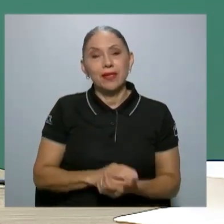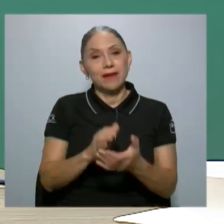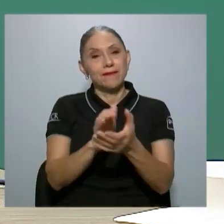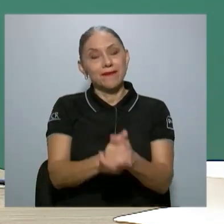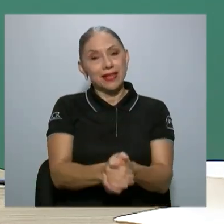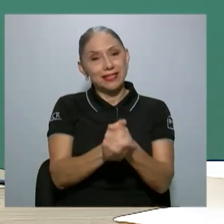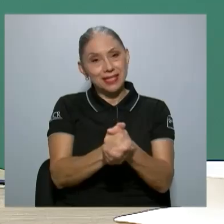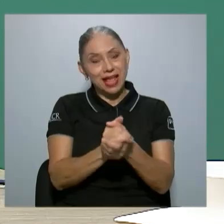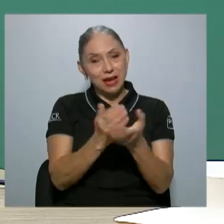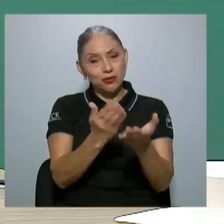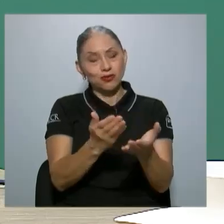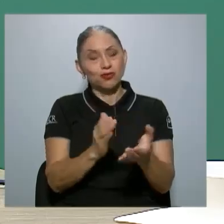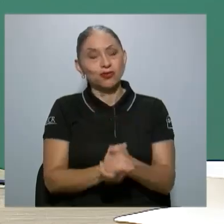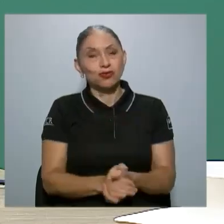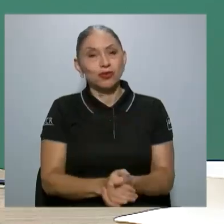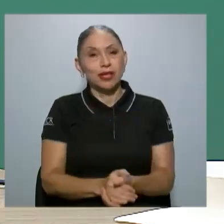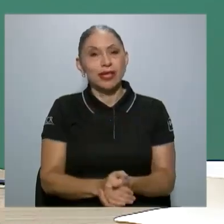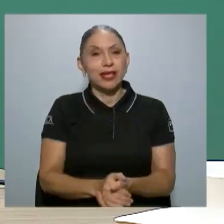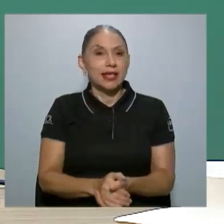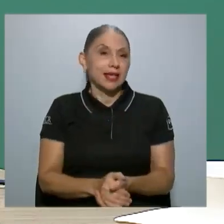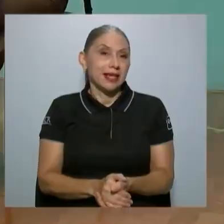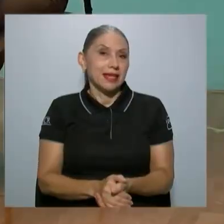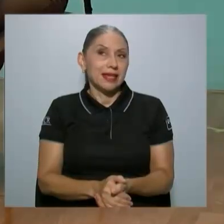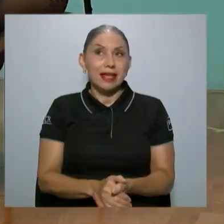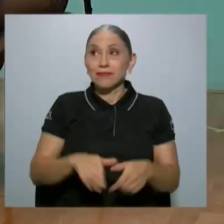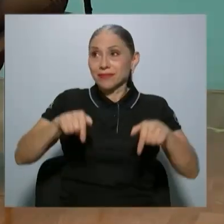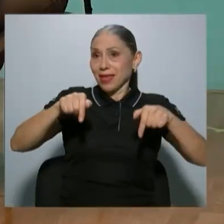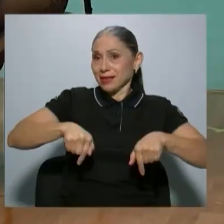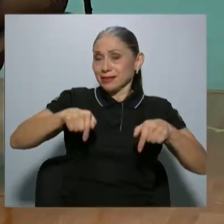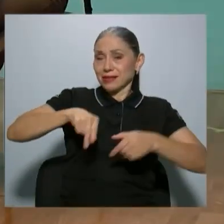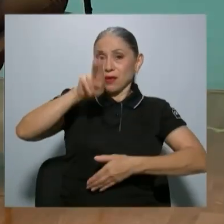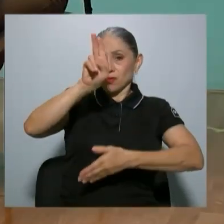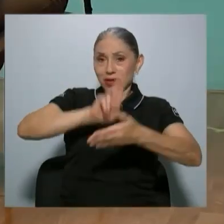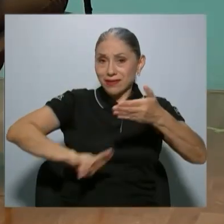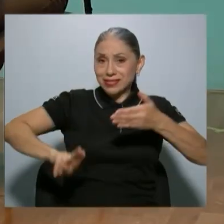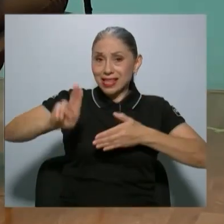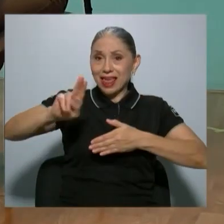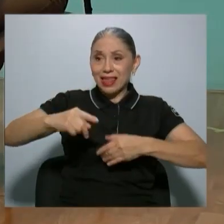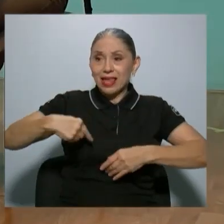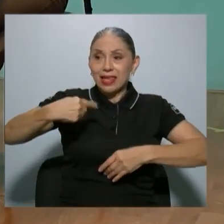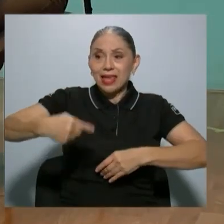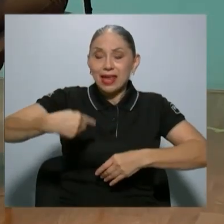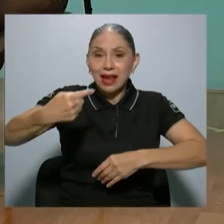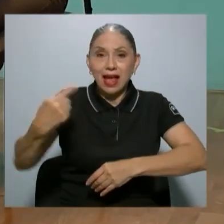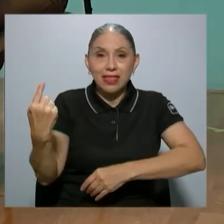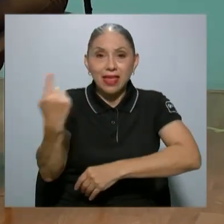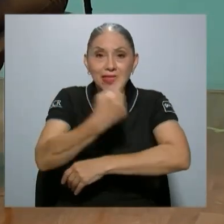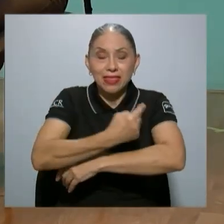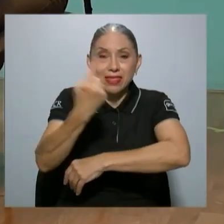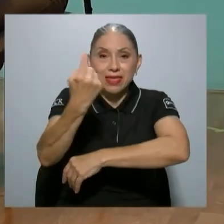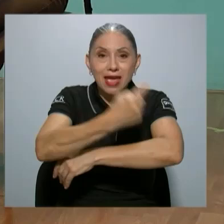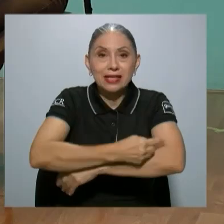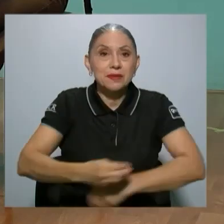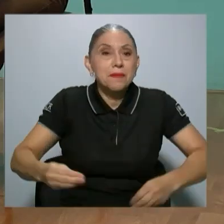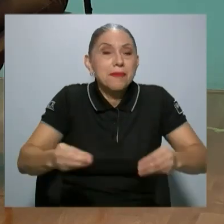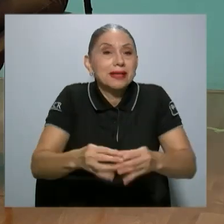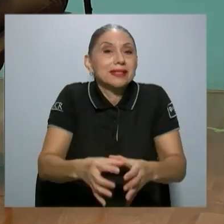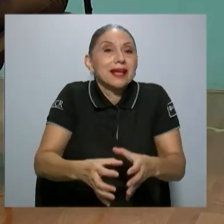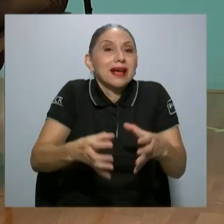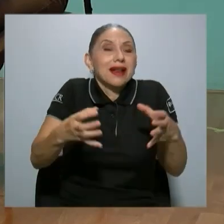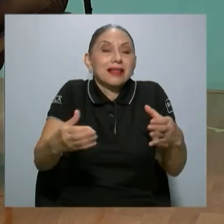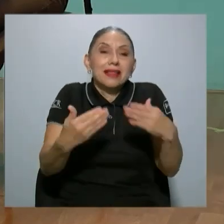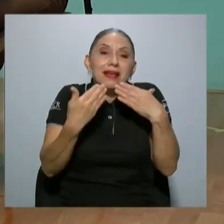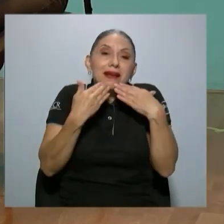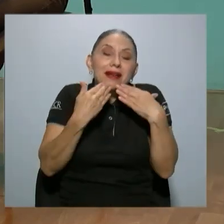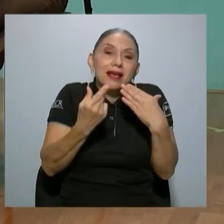felicitarlos, y que esta universidad, que cada día es más grande gracias a los impuestos que llegan